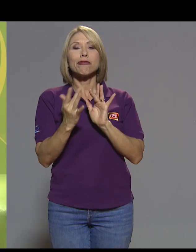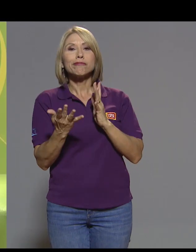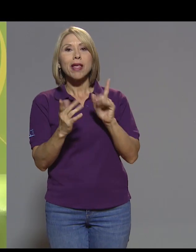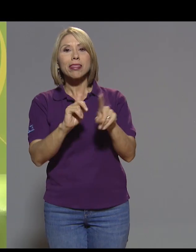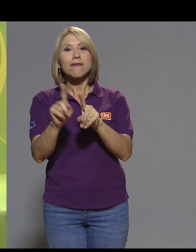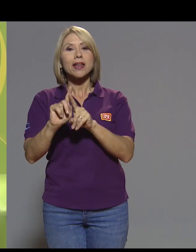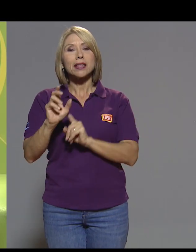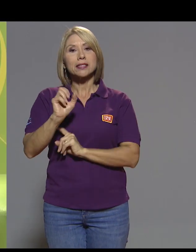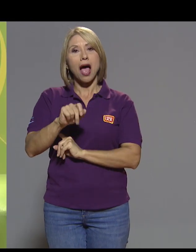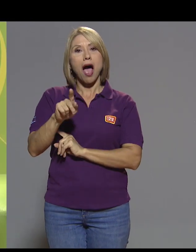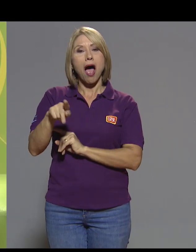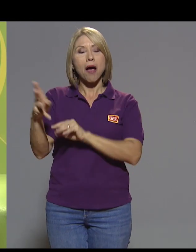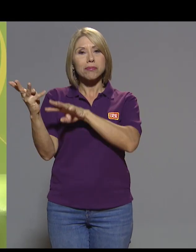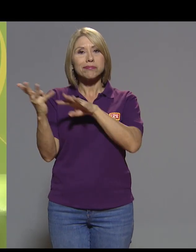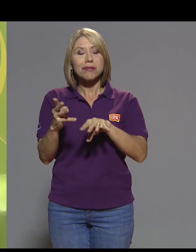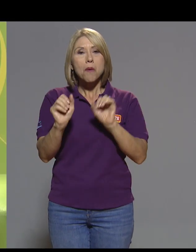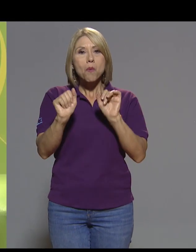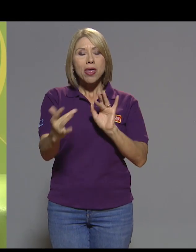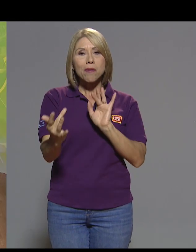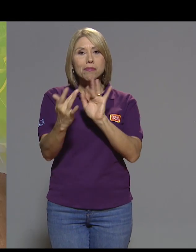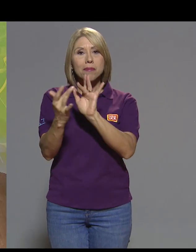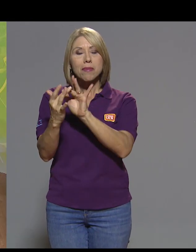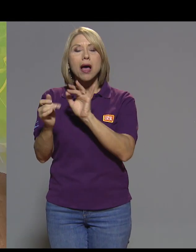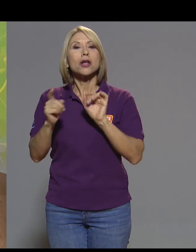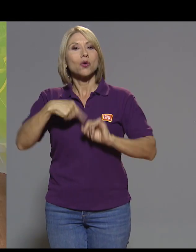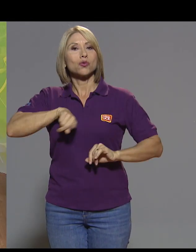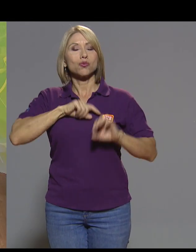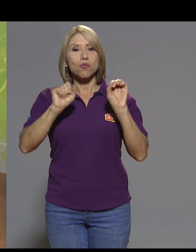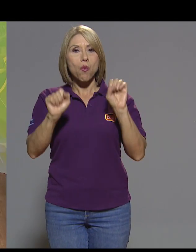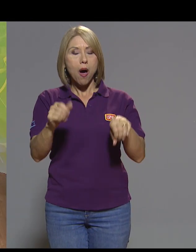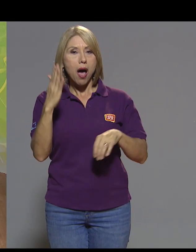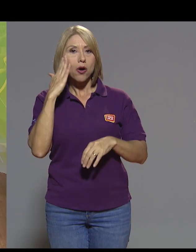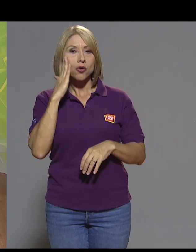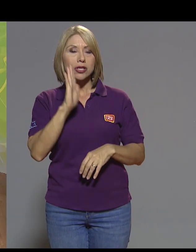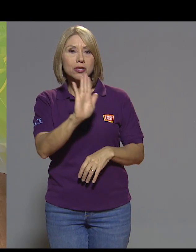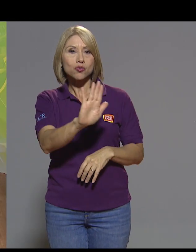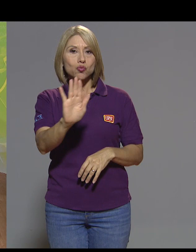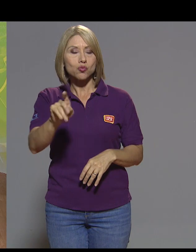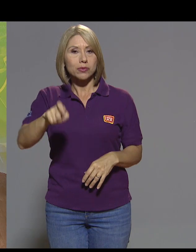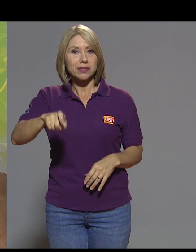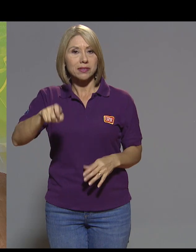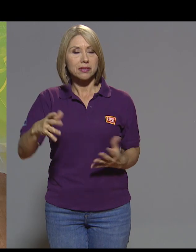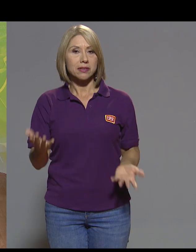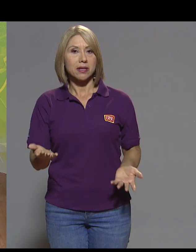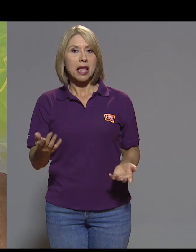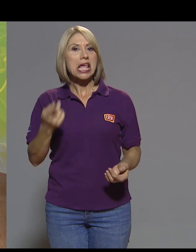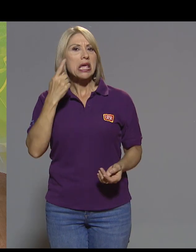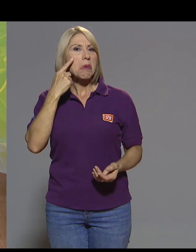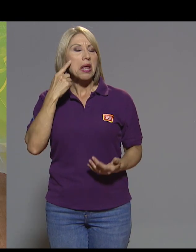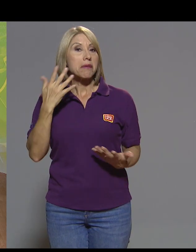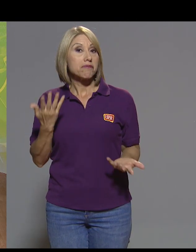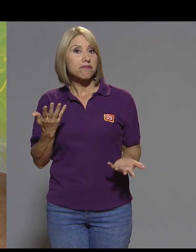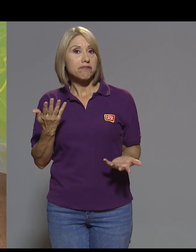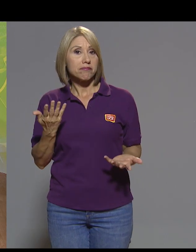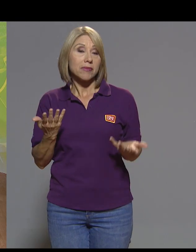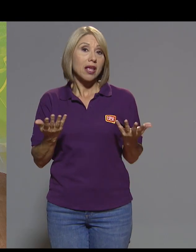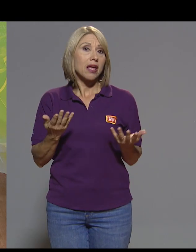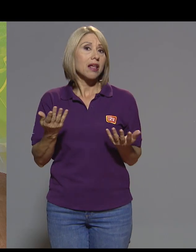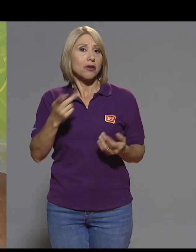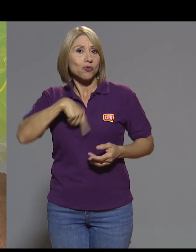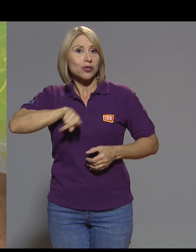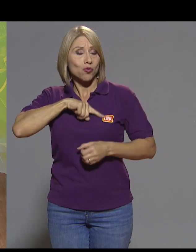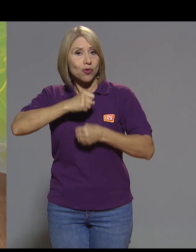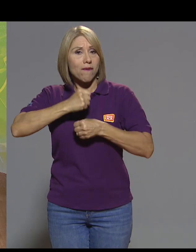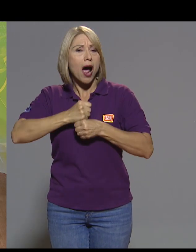aplicaciones en las que podamos conocer todas esas necesidades y ver hacia donde también tenemos